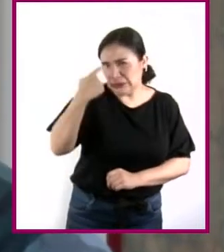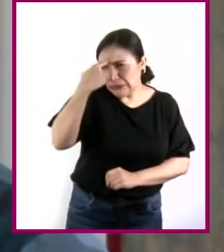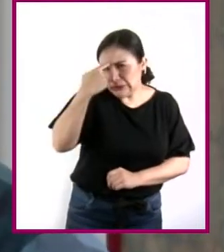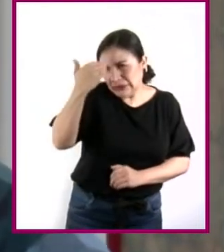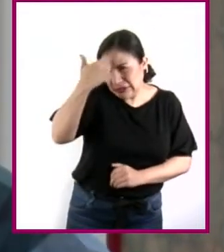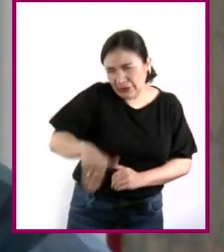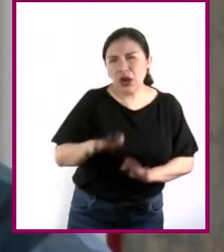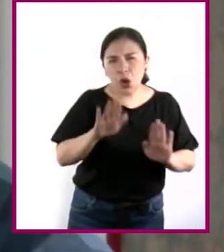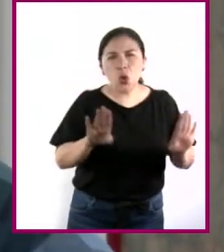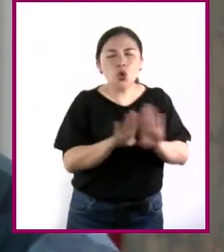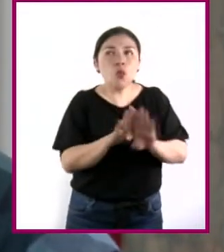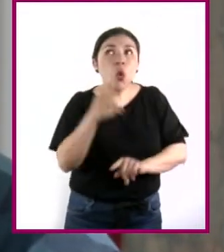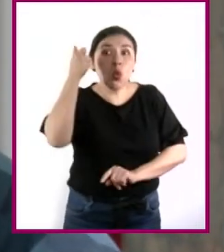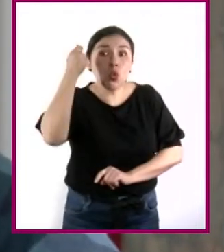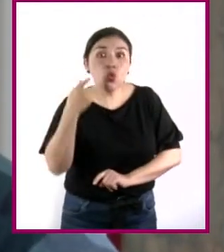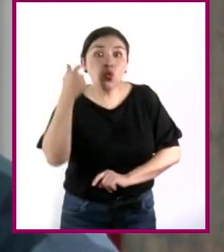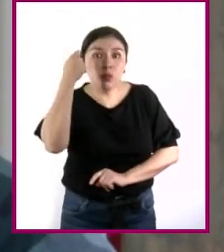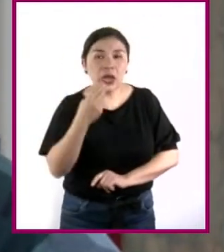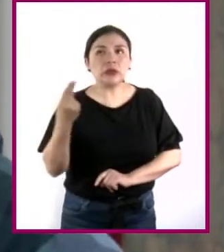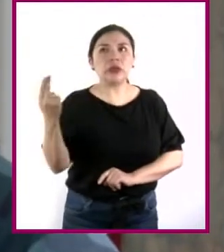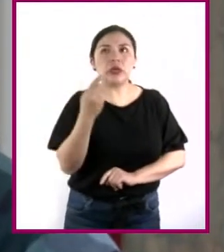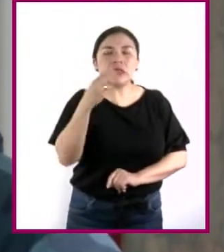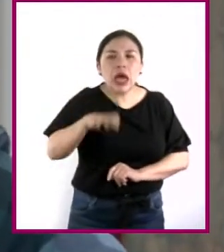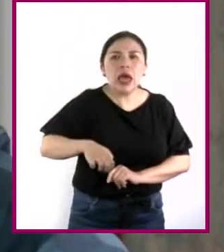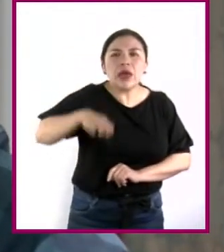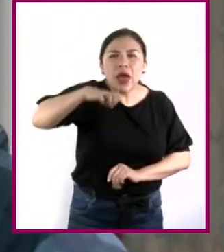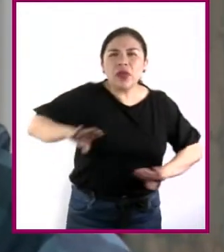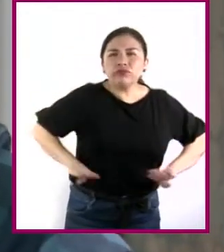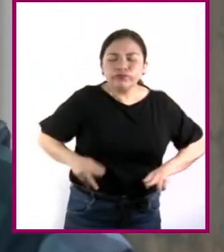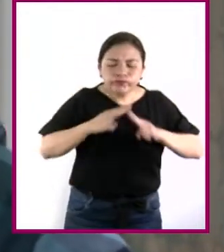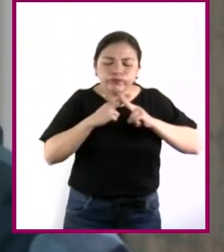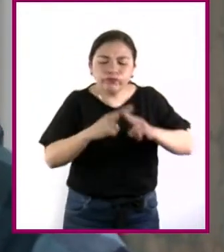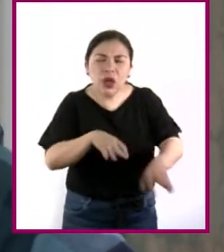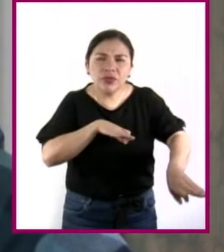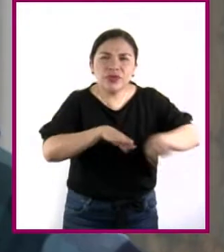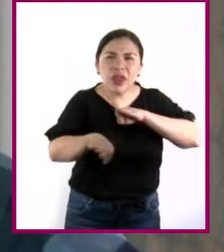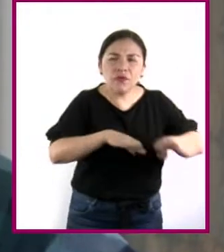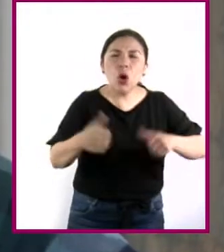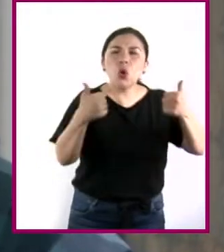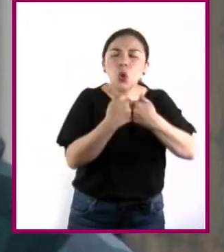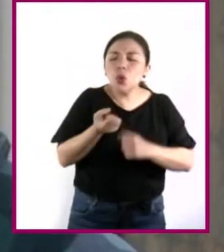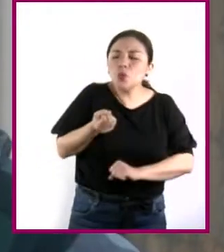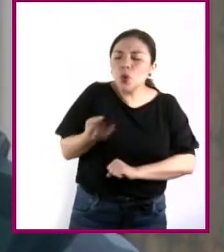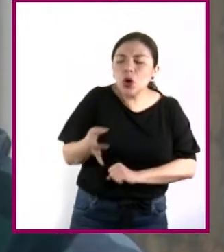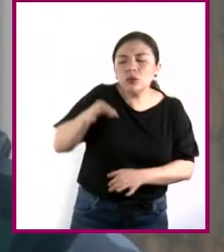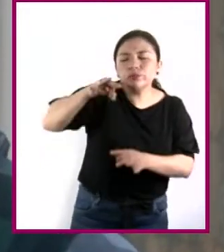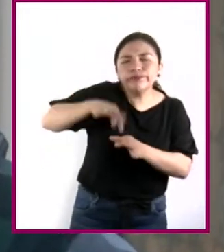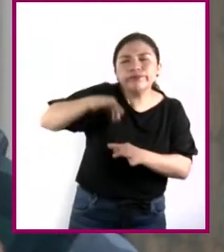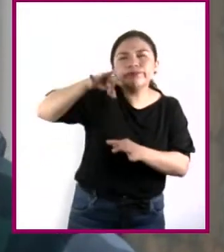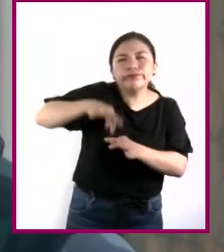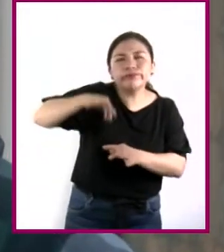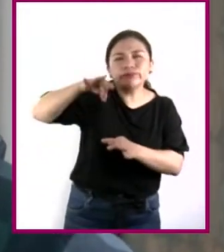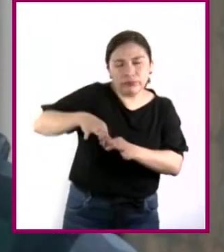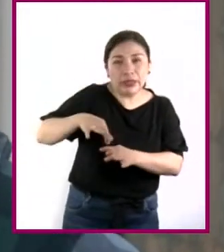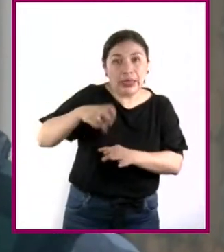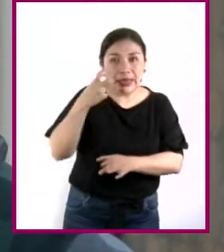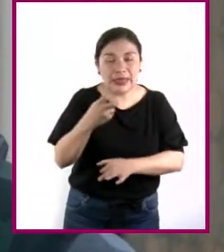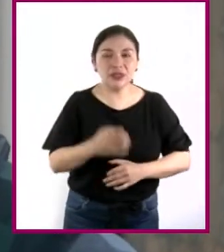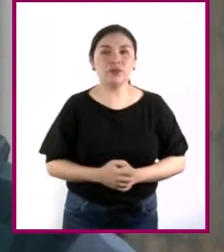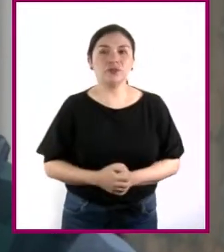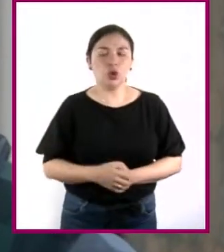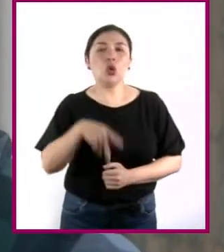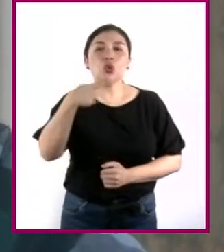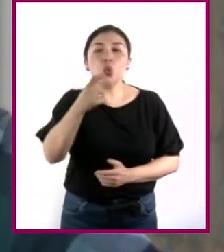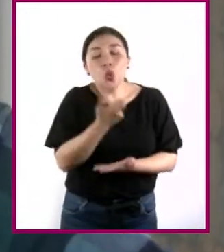Entiendo que para llegar a la jubilación es necesario cumplir con cierto tiempo de trabajo aportando o ahorrando parte de tus ingresos, es decir, de